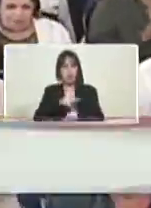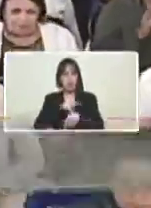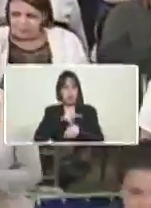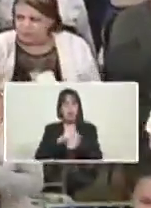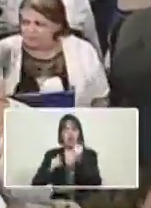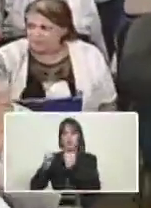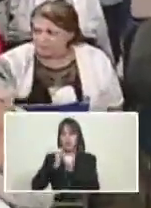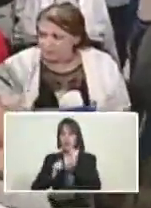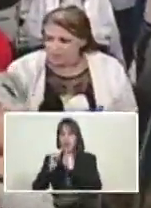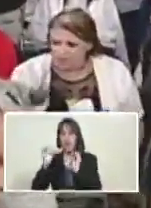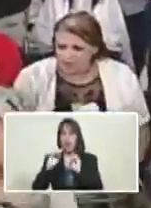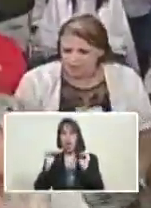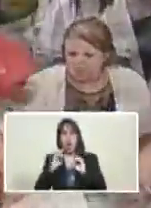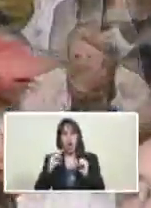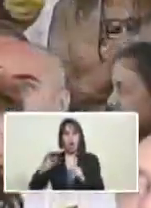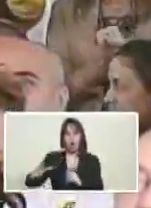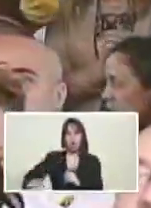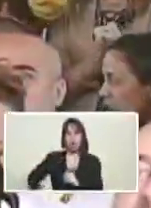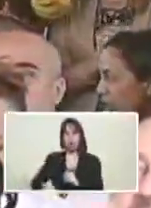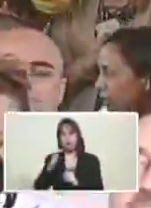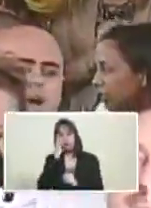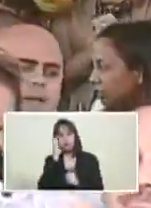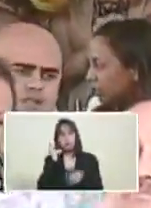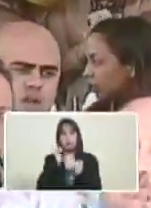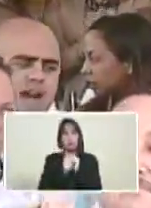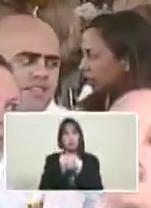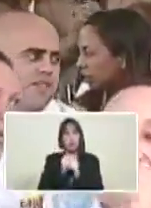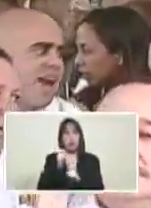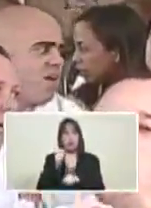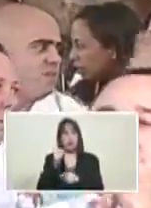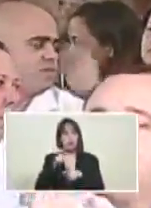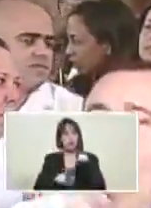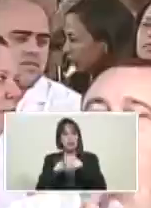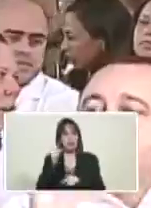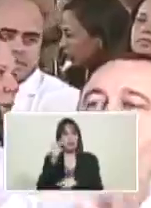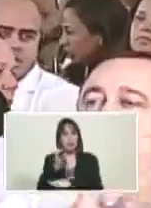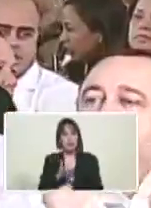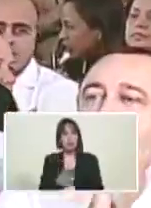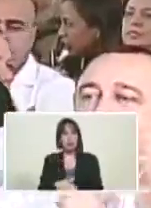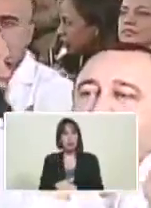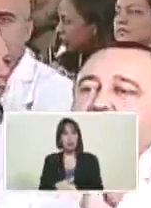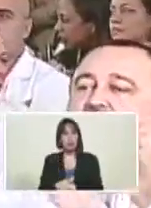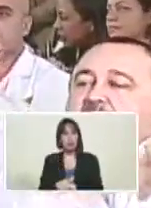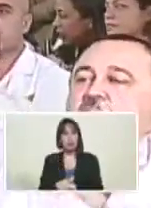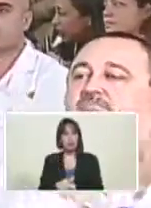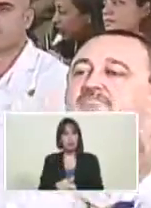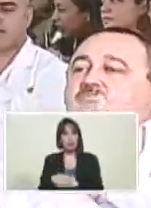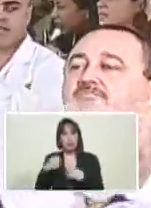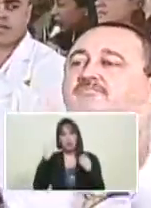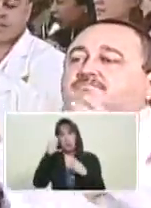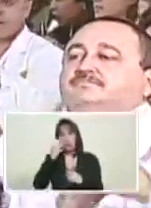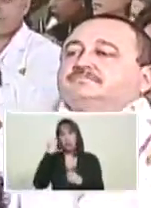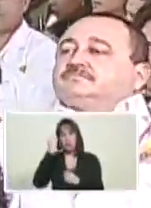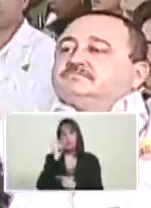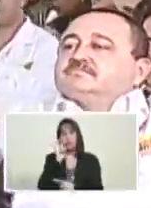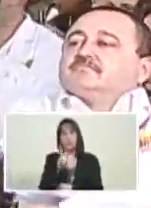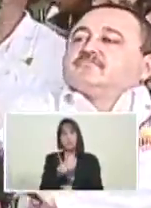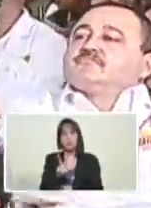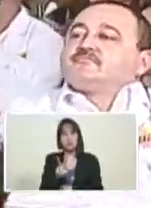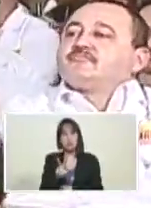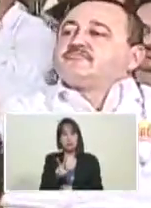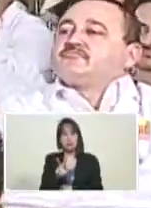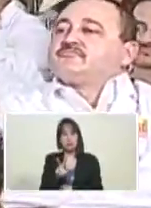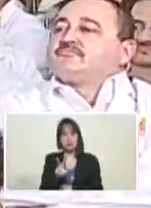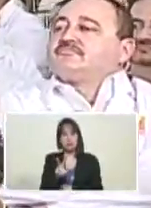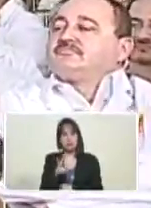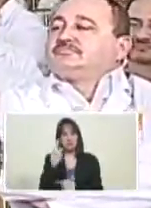estudiar anestesiología directa, porque creo que se impuso una visión un